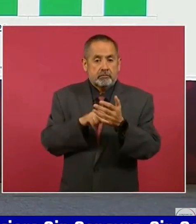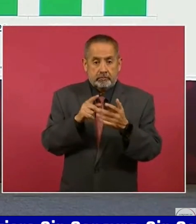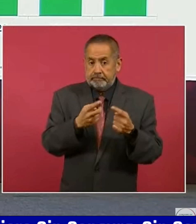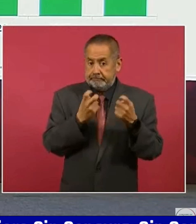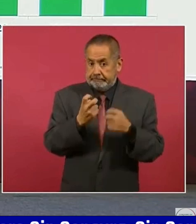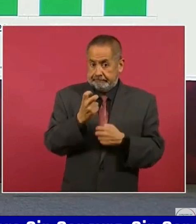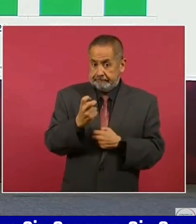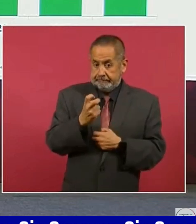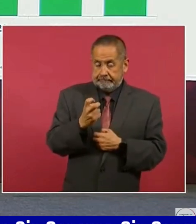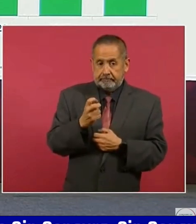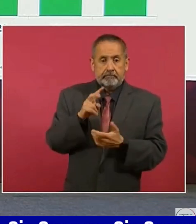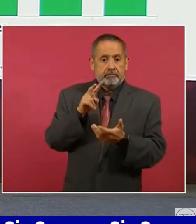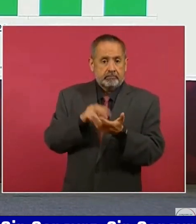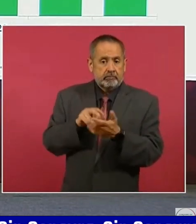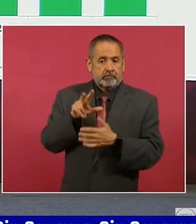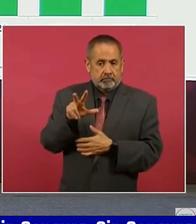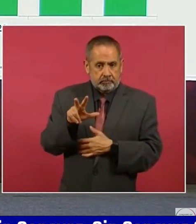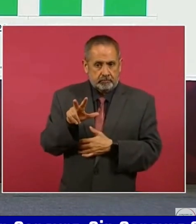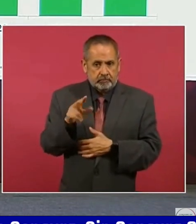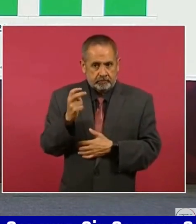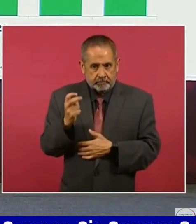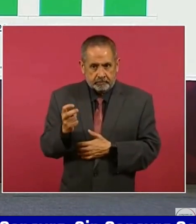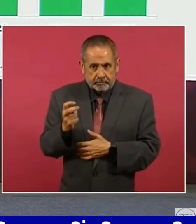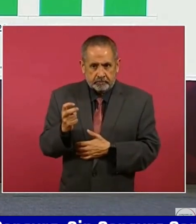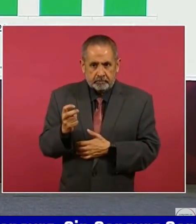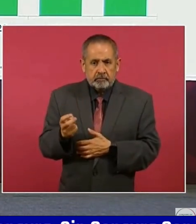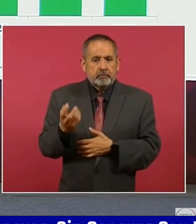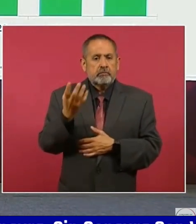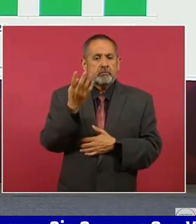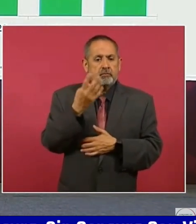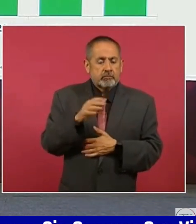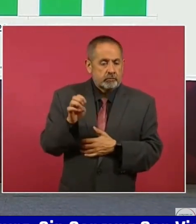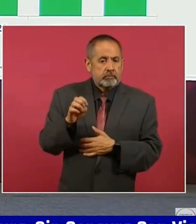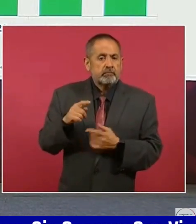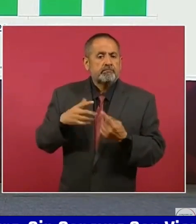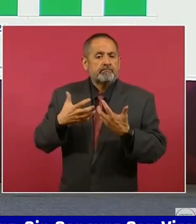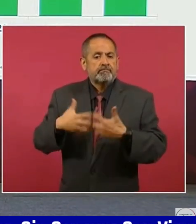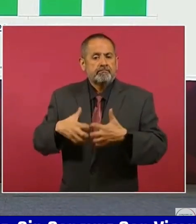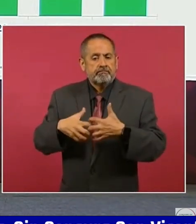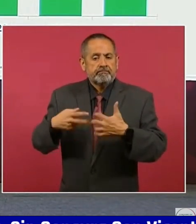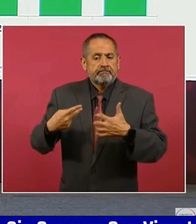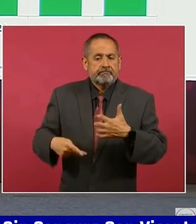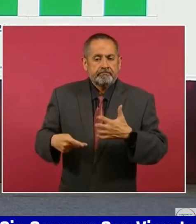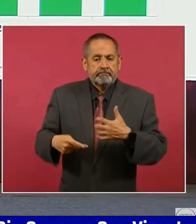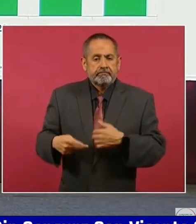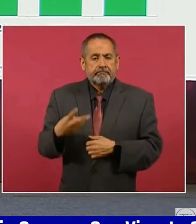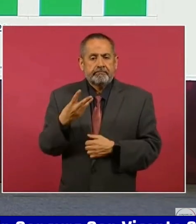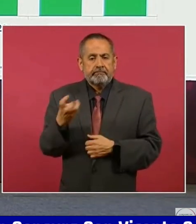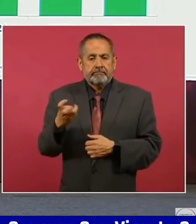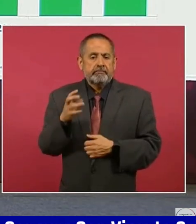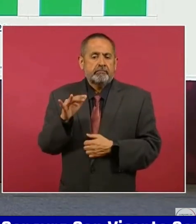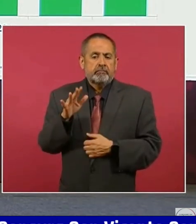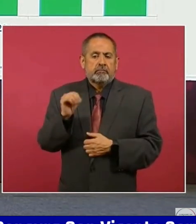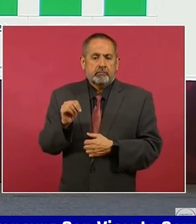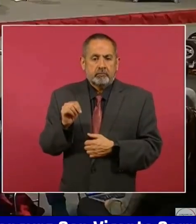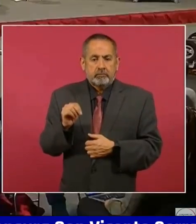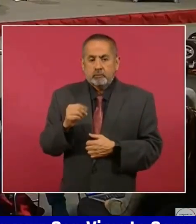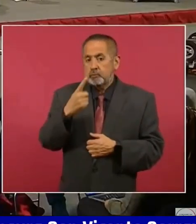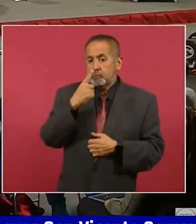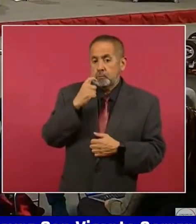recibimos, con una importación de 900 y con una producción de 359. Esto